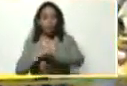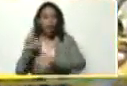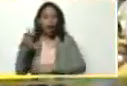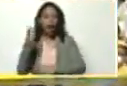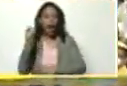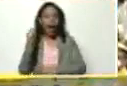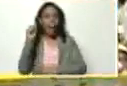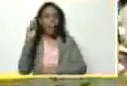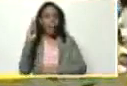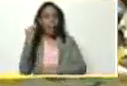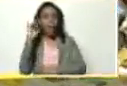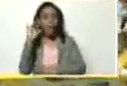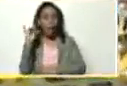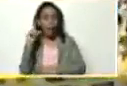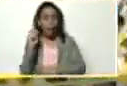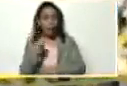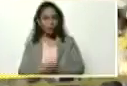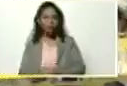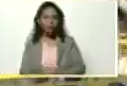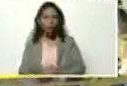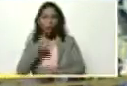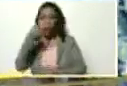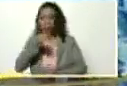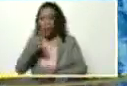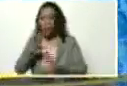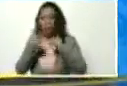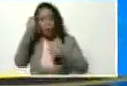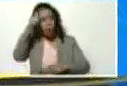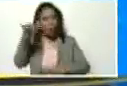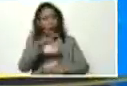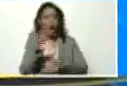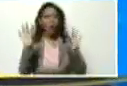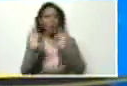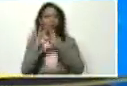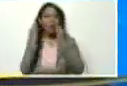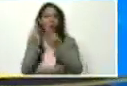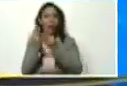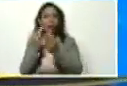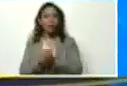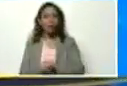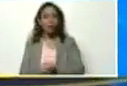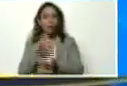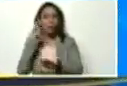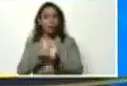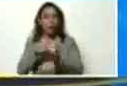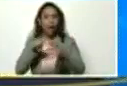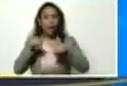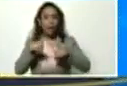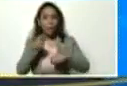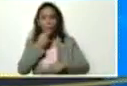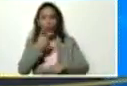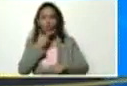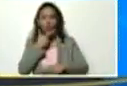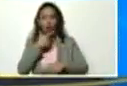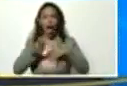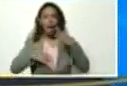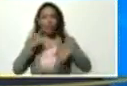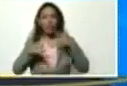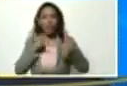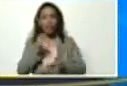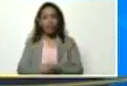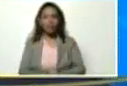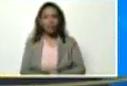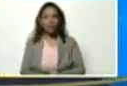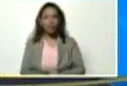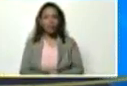Jiménez, perdón. Buenas tardes a usted, a todo nuestro pueblo, a los familiares presentes en este maravilloso acto.